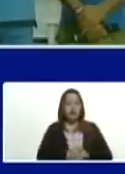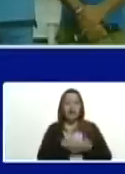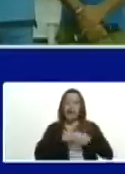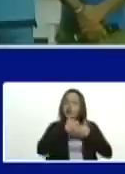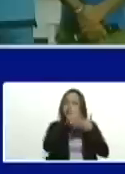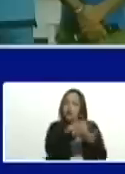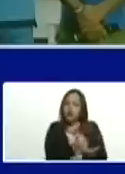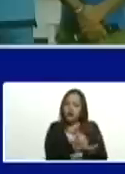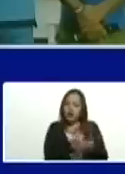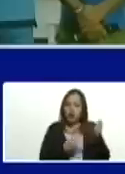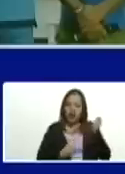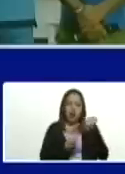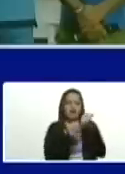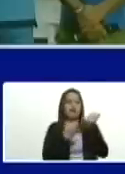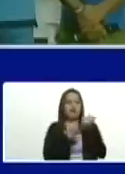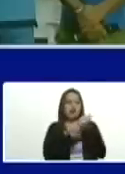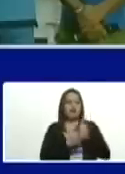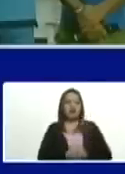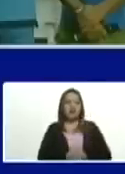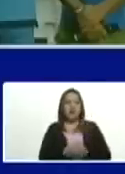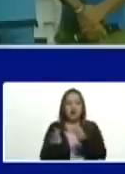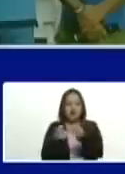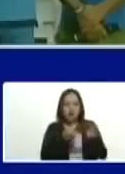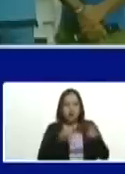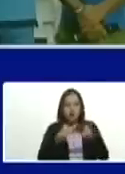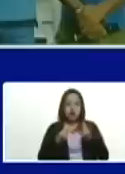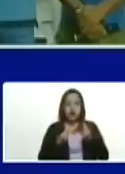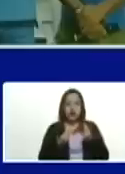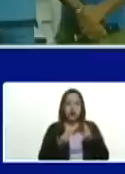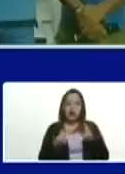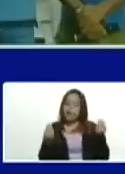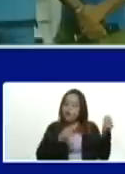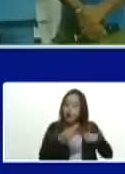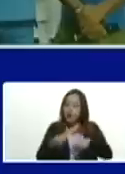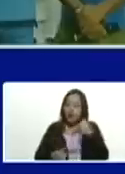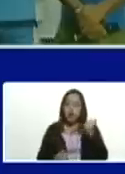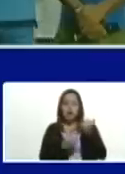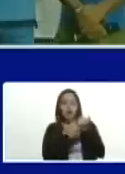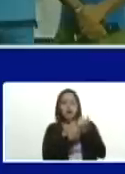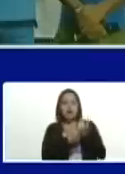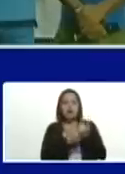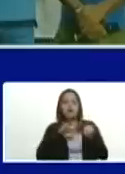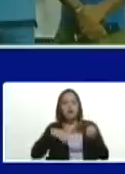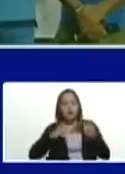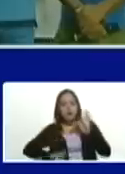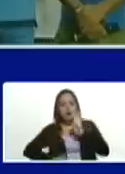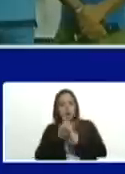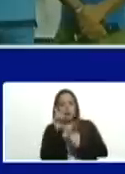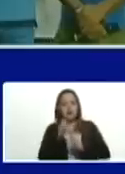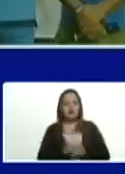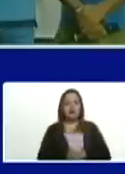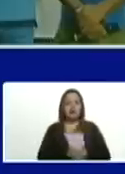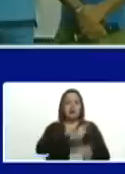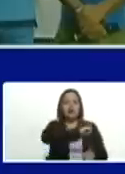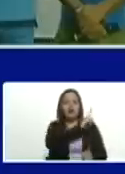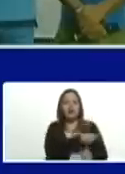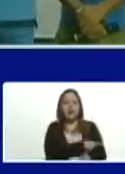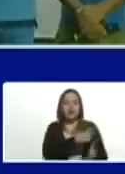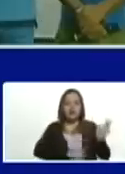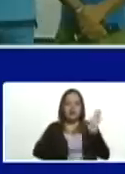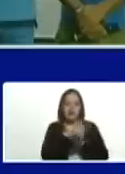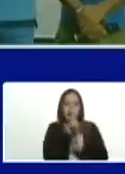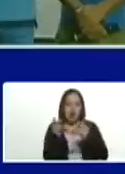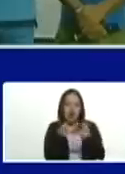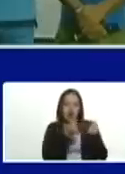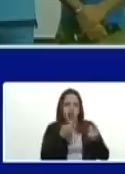ayudar, apoyar, financiar, respaldar para crecer. Las fuerzas productivas